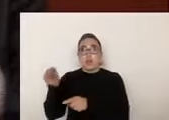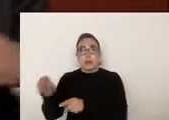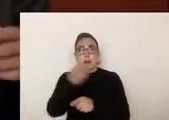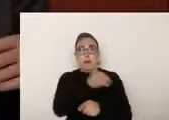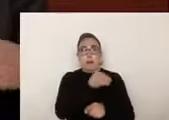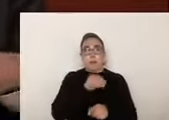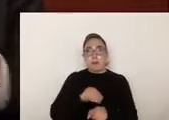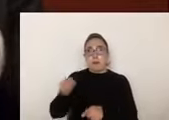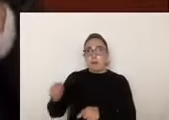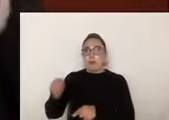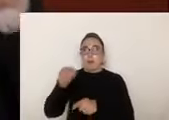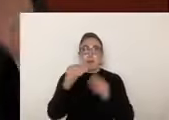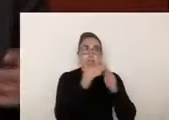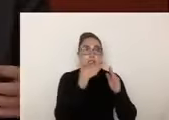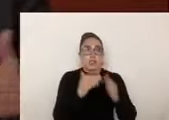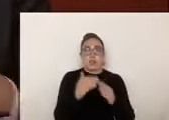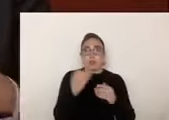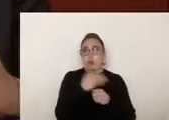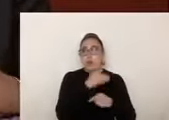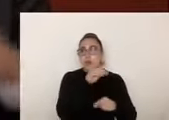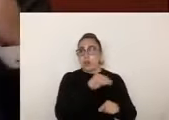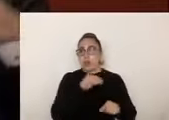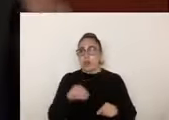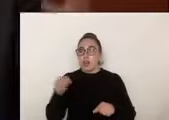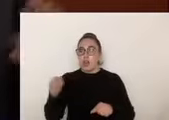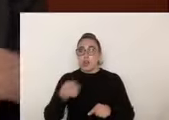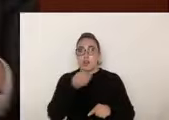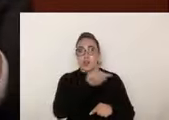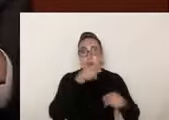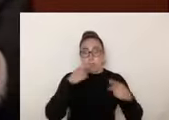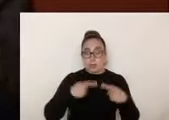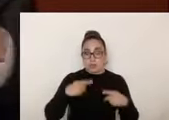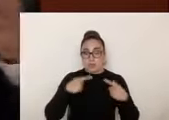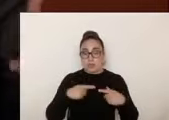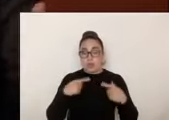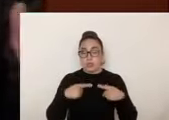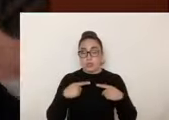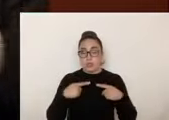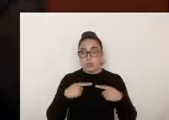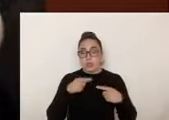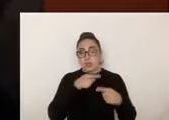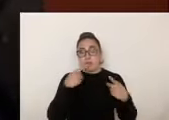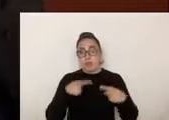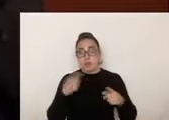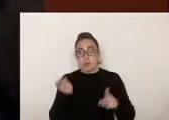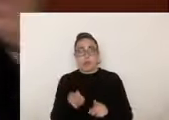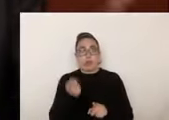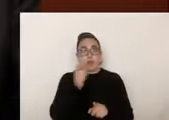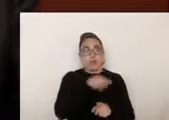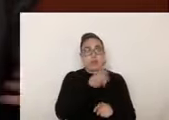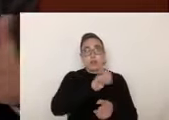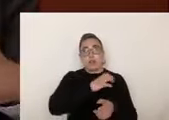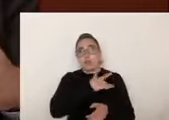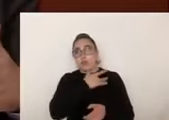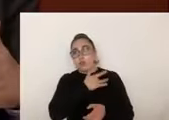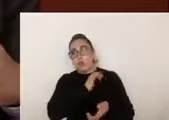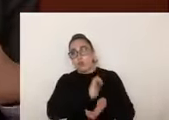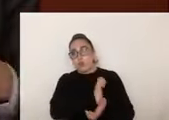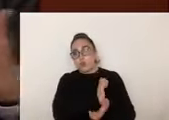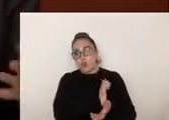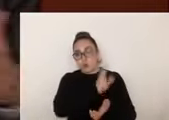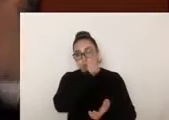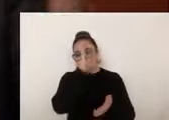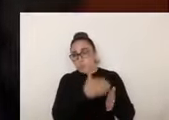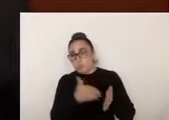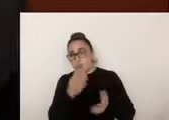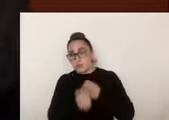casa de acogida, fue objeto de atención de ciudadanos racistas que le hicieron todo tipo de perrerías a lo largo de su vida, y